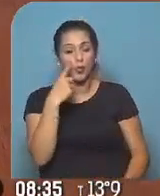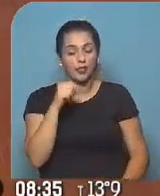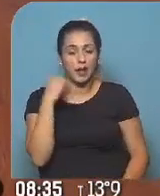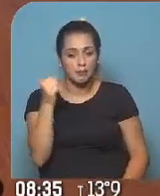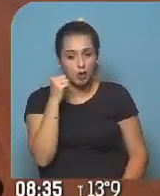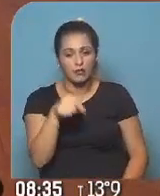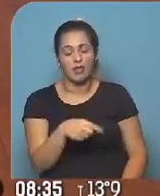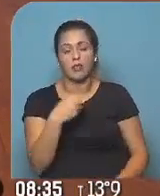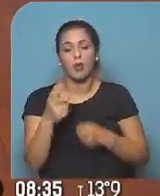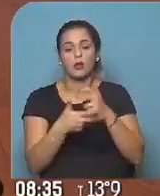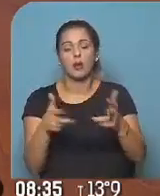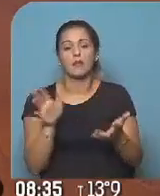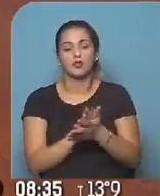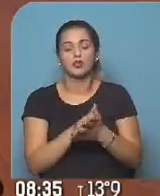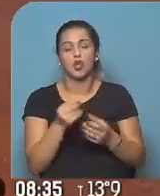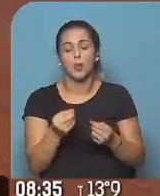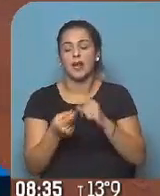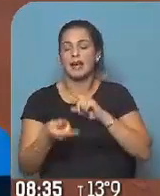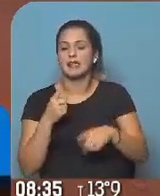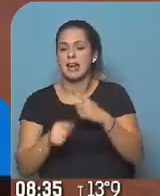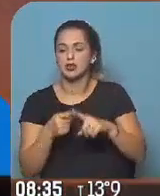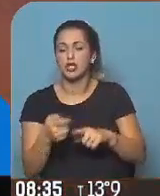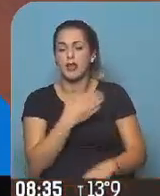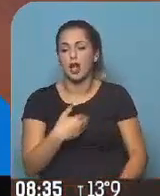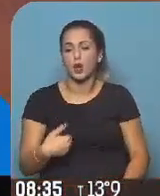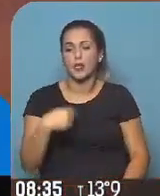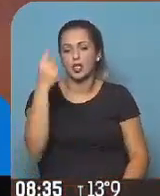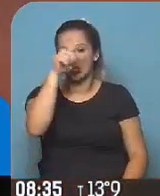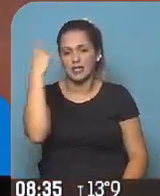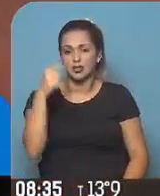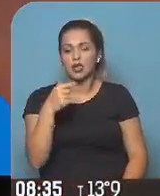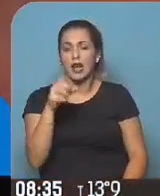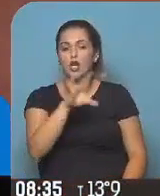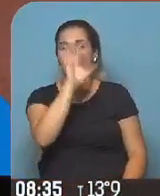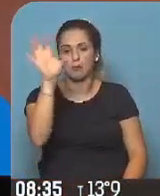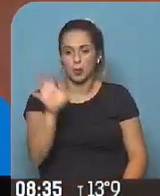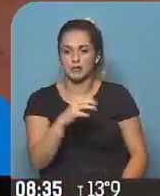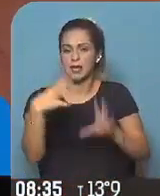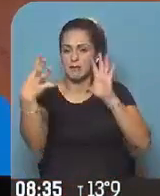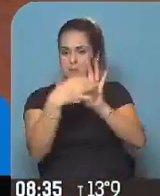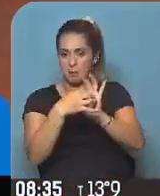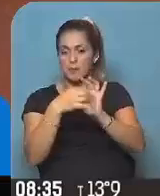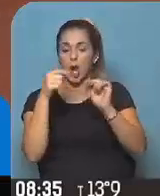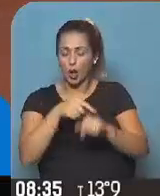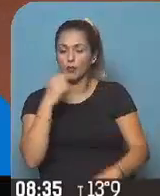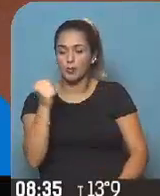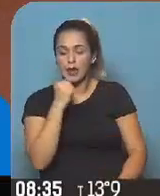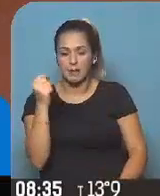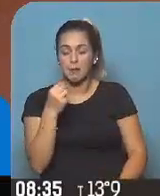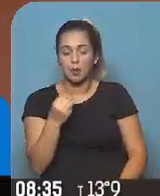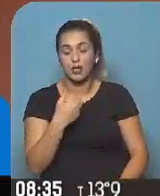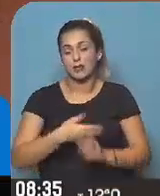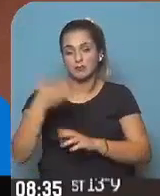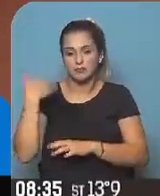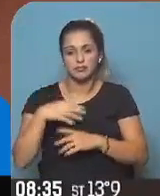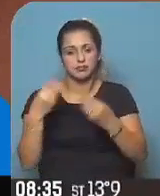términos de revinculación del gobierno nacional con las provincias se ha vivido una serie